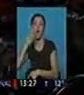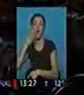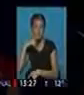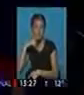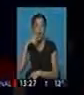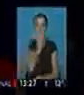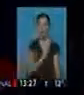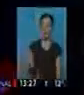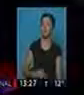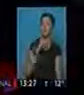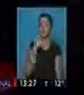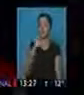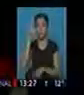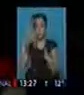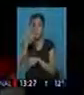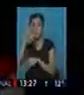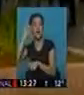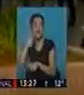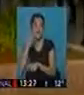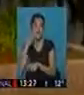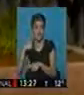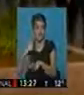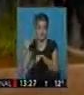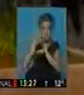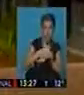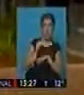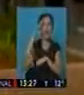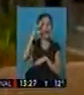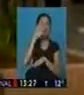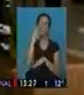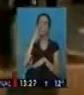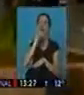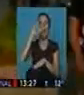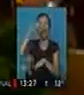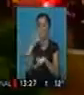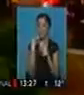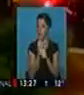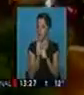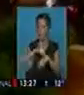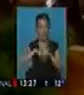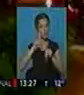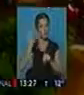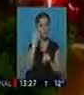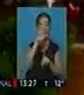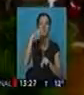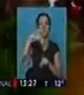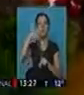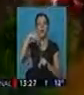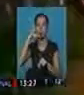la entrada a miles de palestinos a Jerusalén en el mes del Ramadán. Todo esto y mucho más se lo contamos